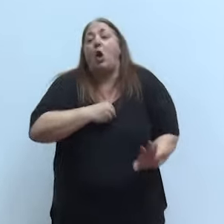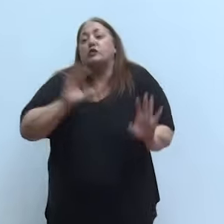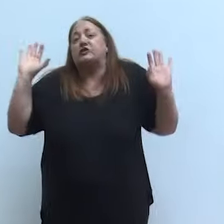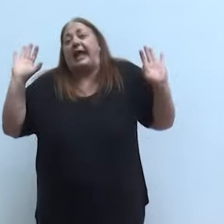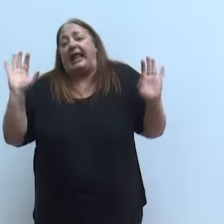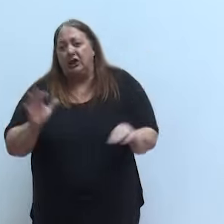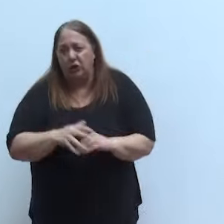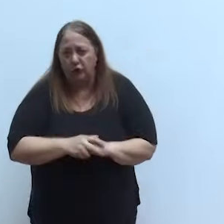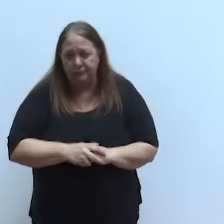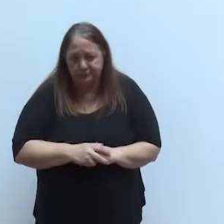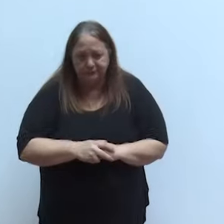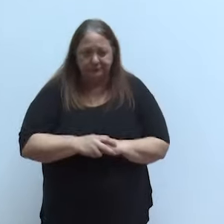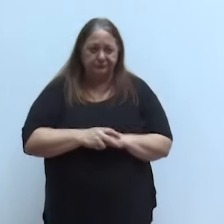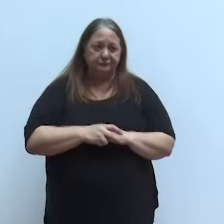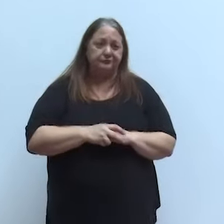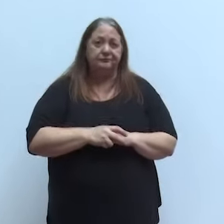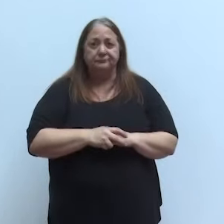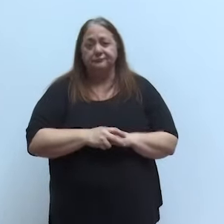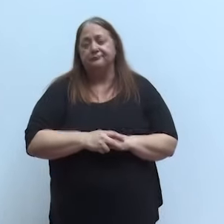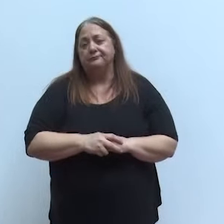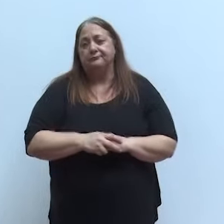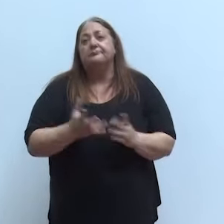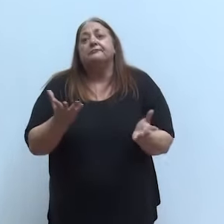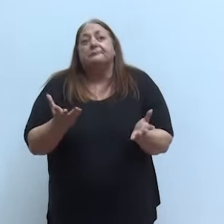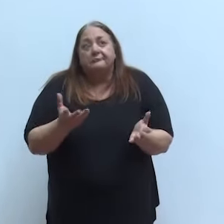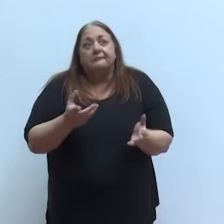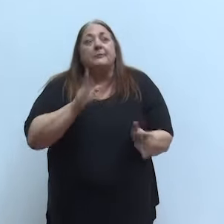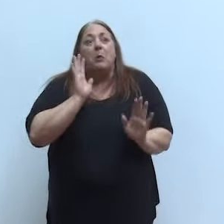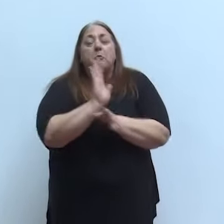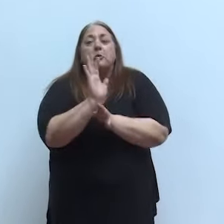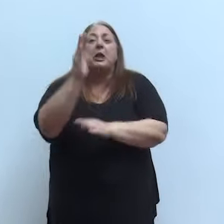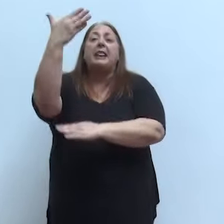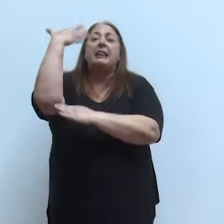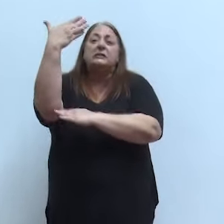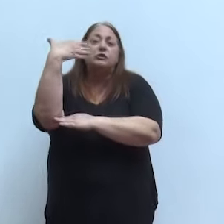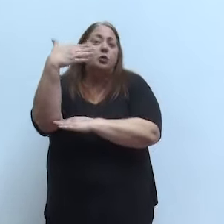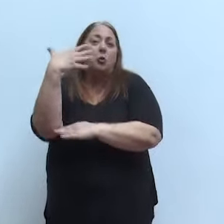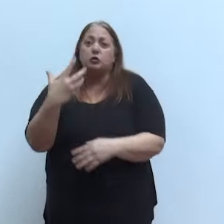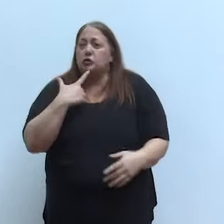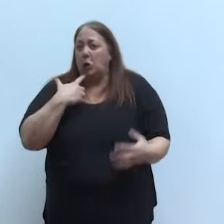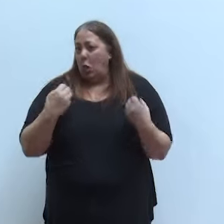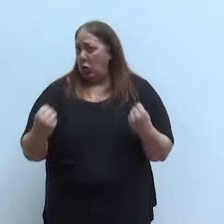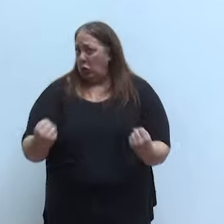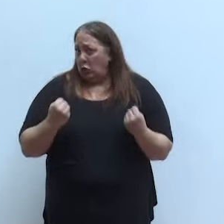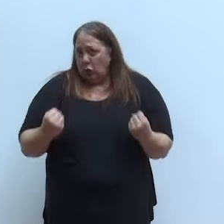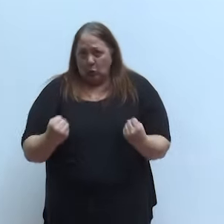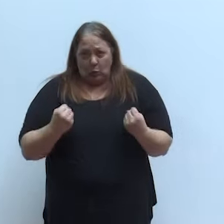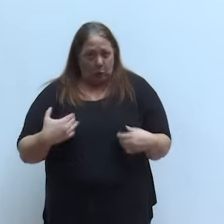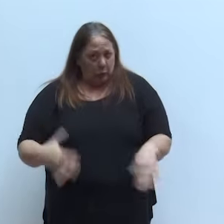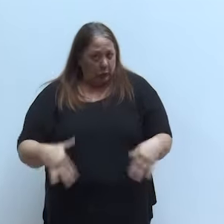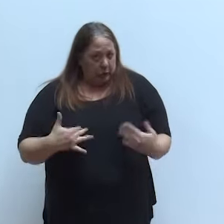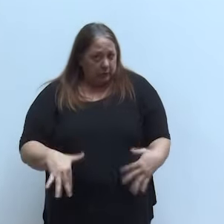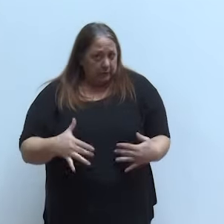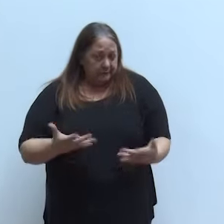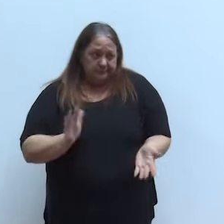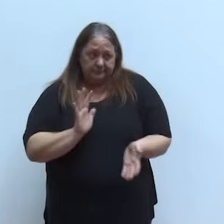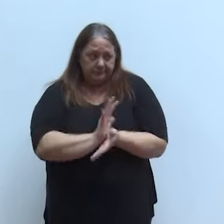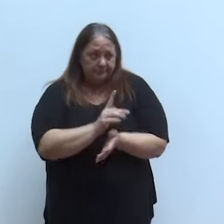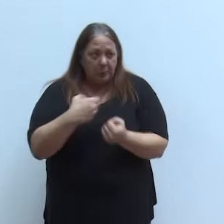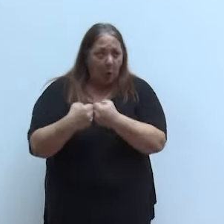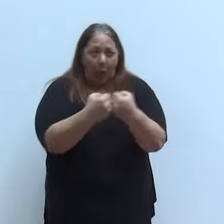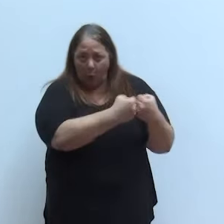decir empezó a ver un discurso muy duro con niveles de consenso amplios